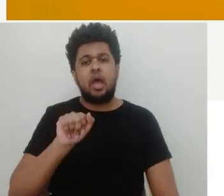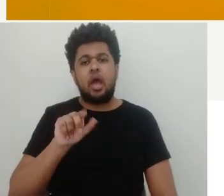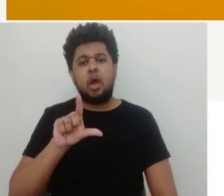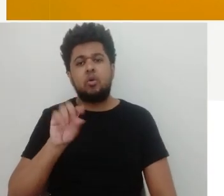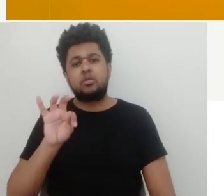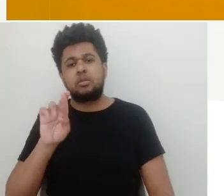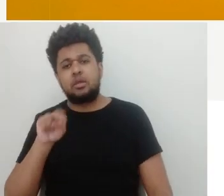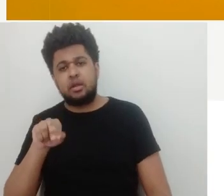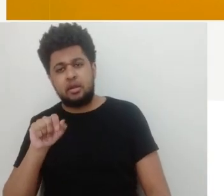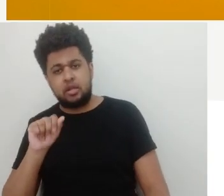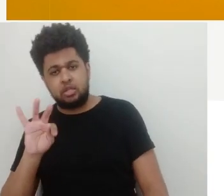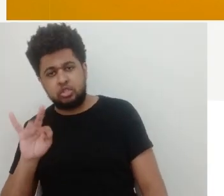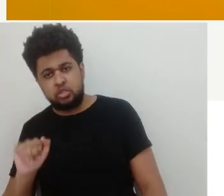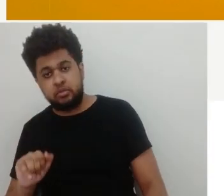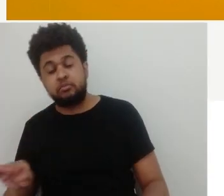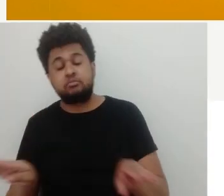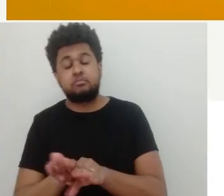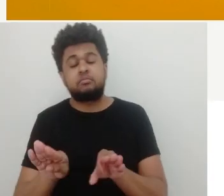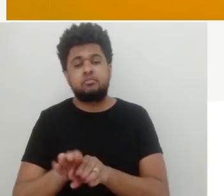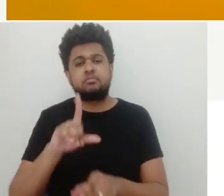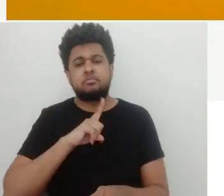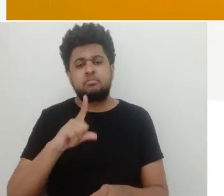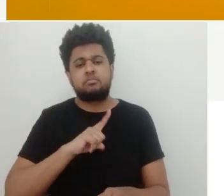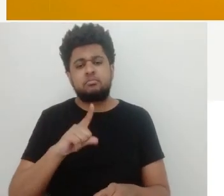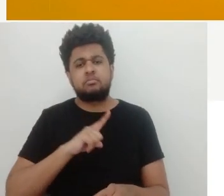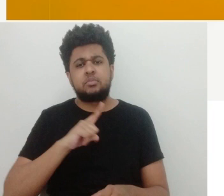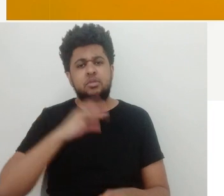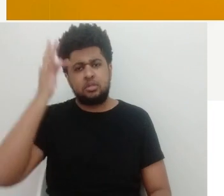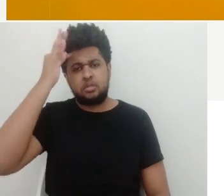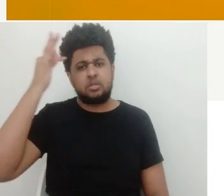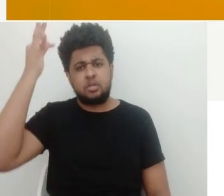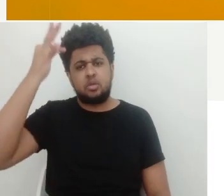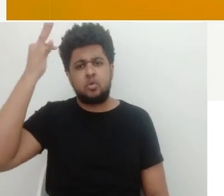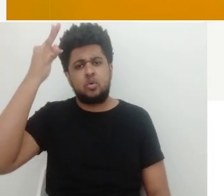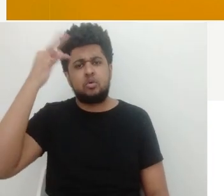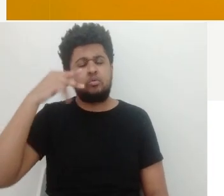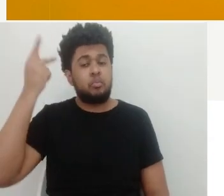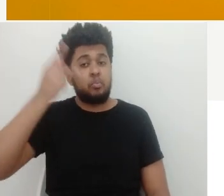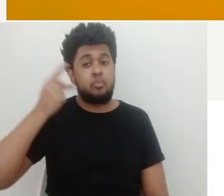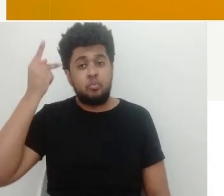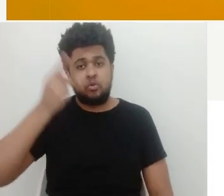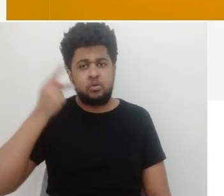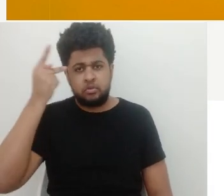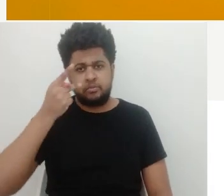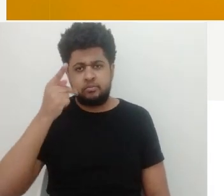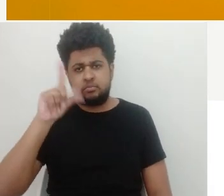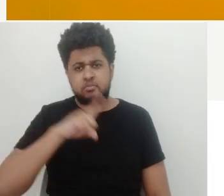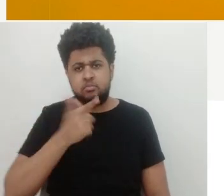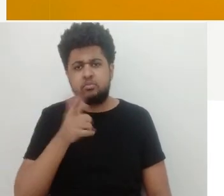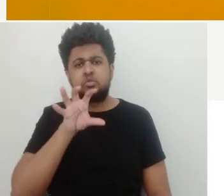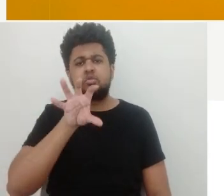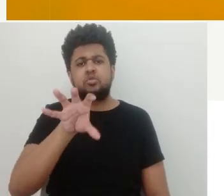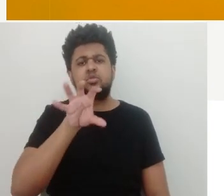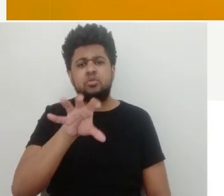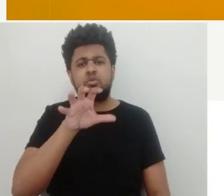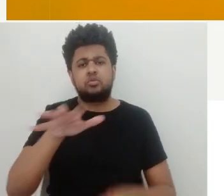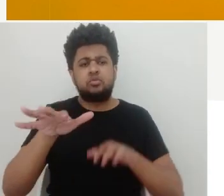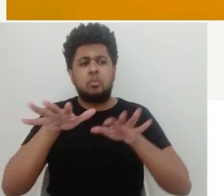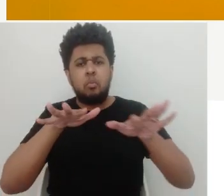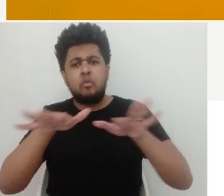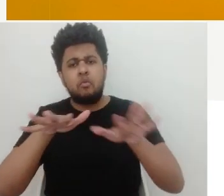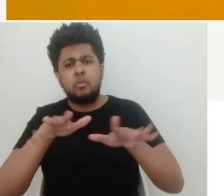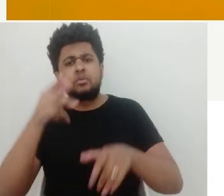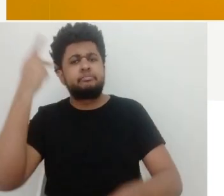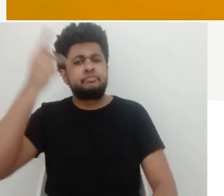y lo político, es decir, la forma en que los movimientos políticos fueron moviendo la